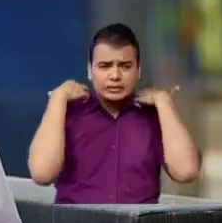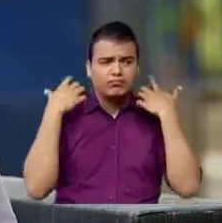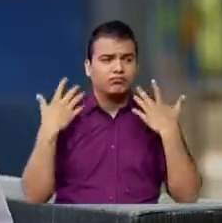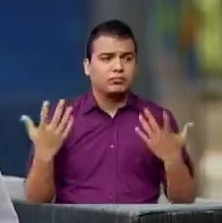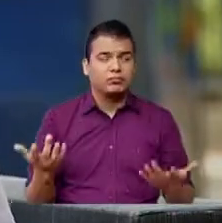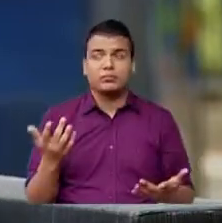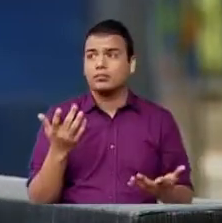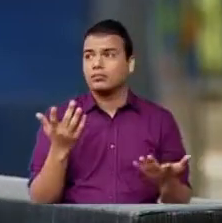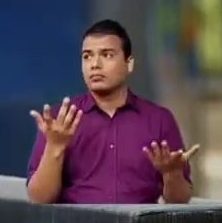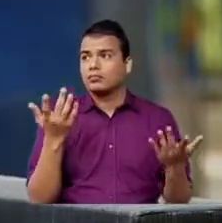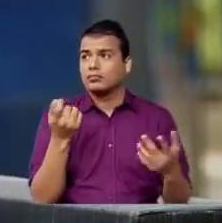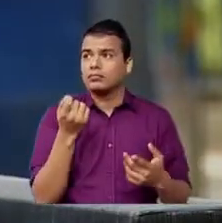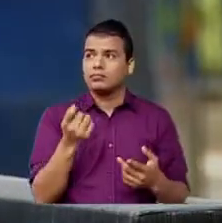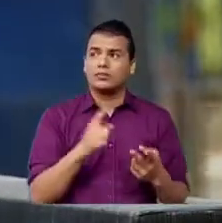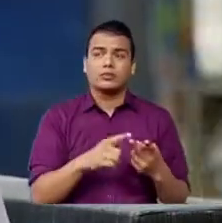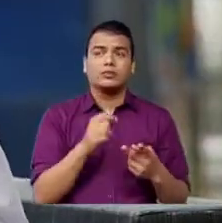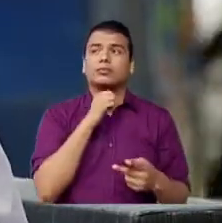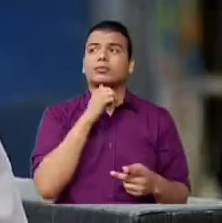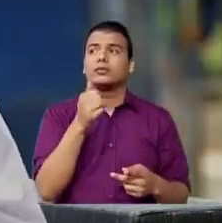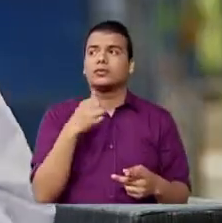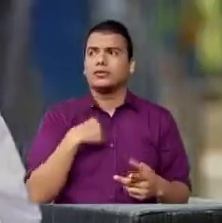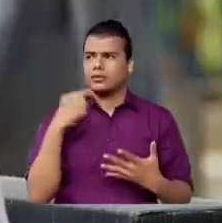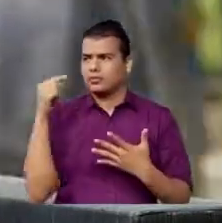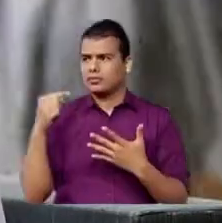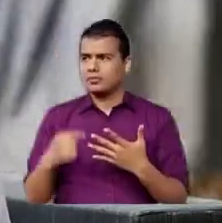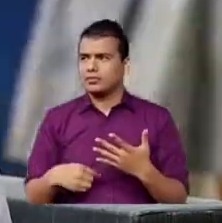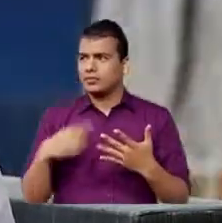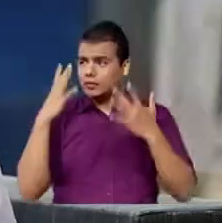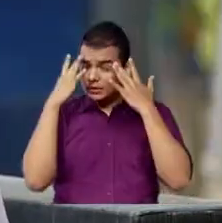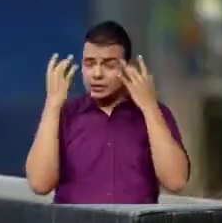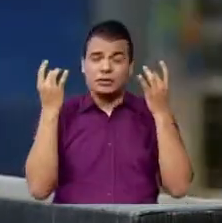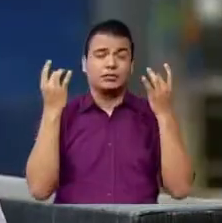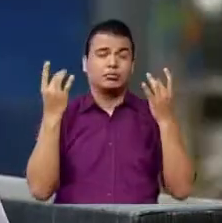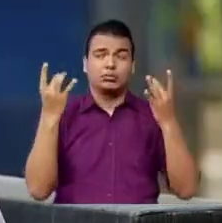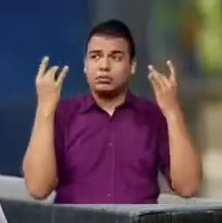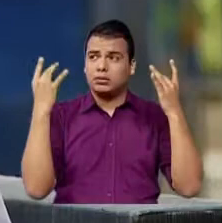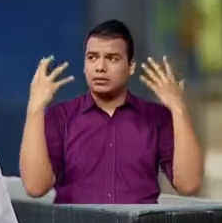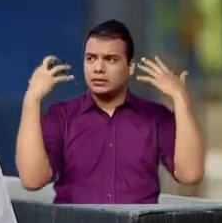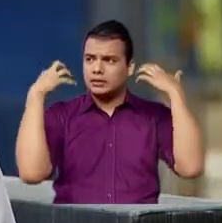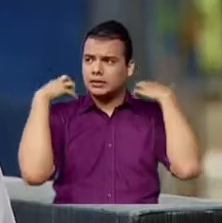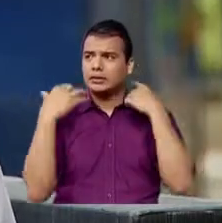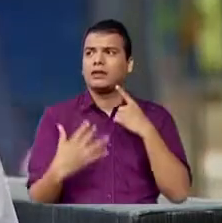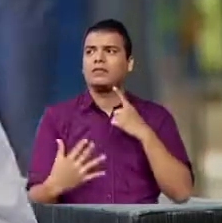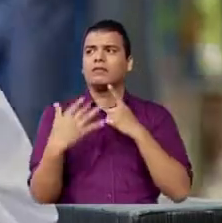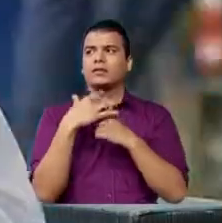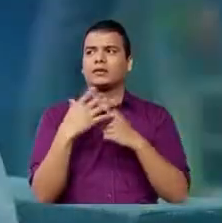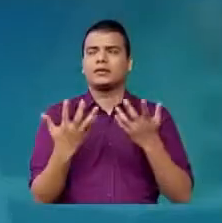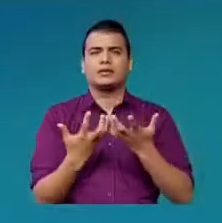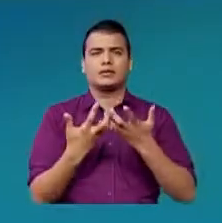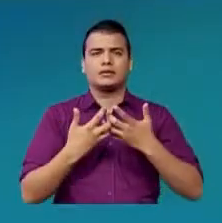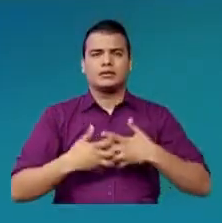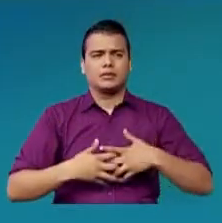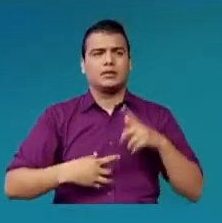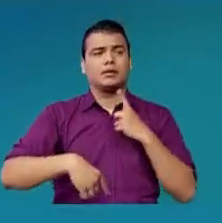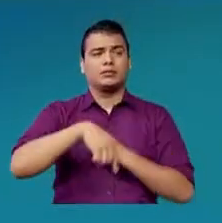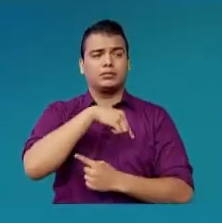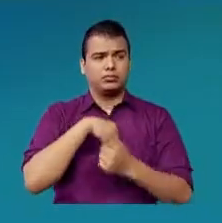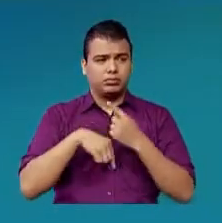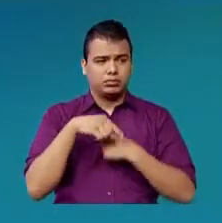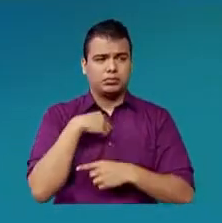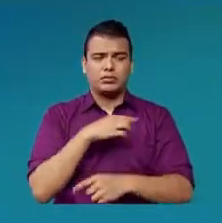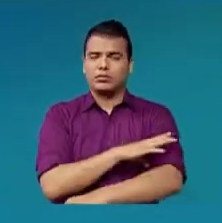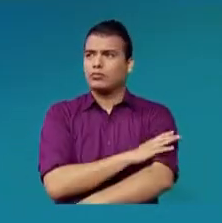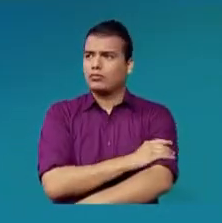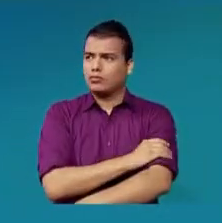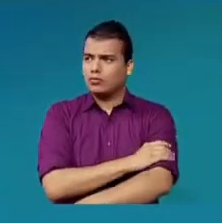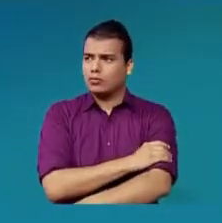agudo o crónico, hacen otro tipo de manifestaciones. Dolor de cabeza, porque el estrés afecta el sistema cardiovascular, los músculos y los nervios